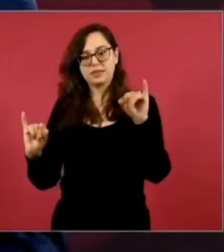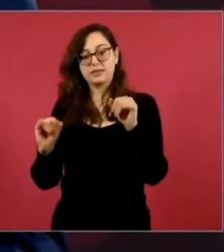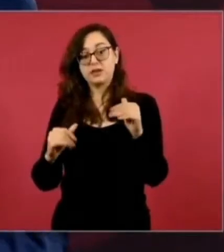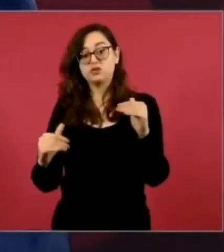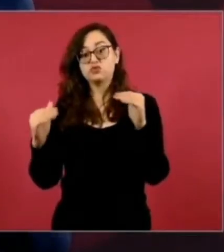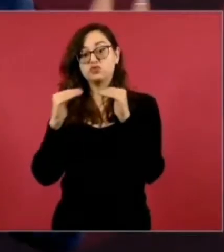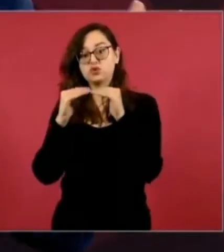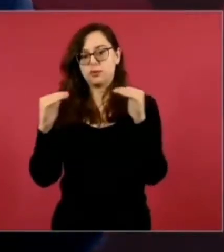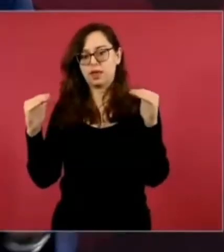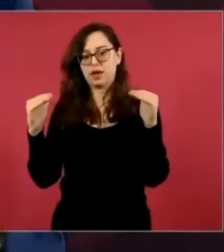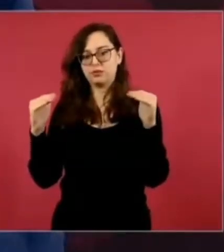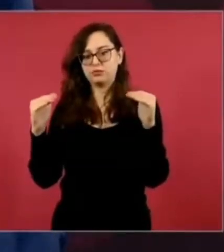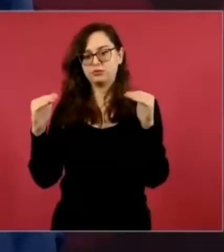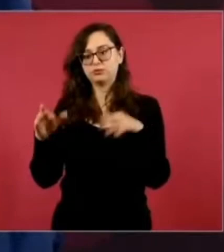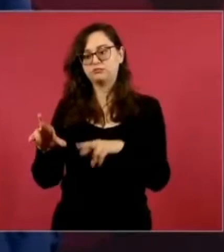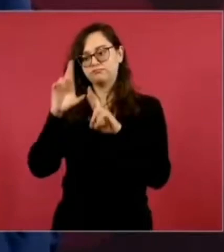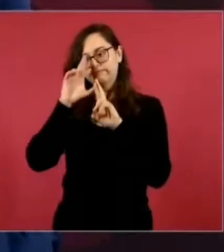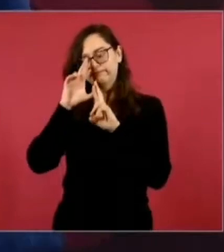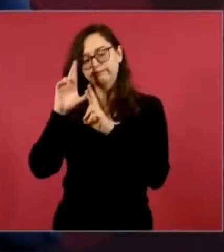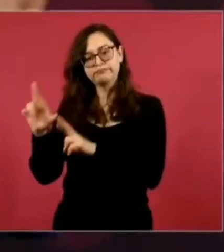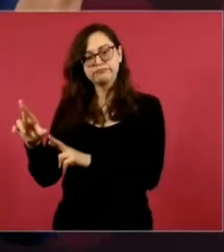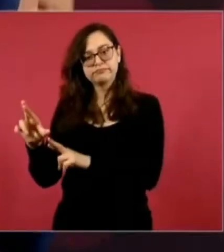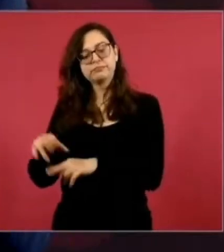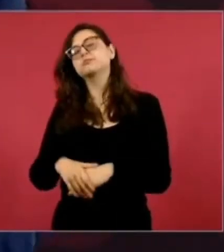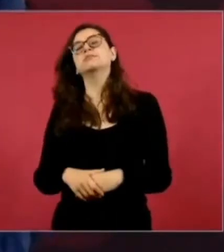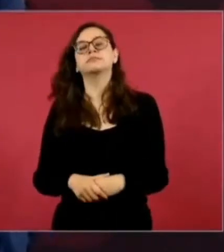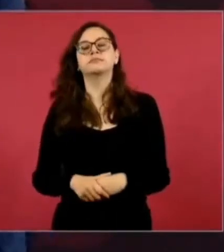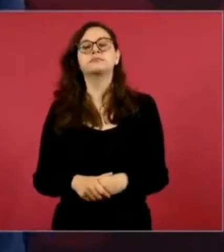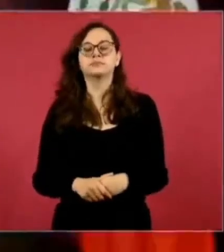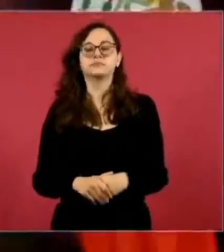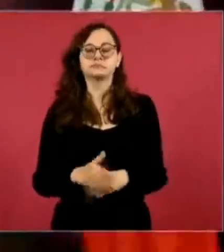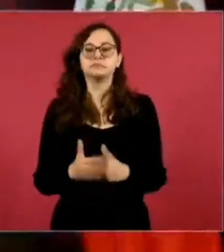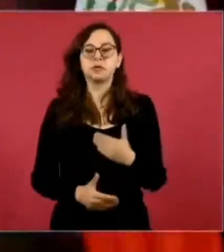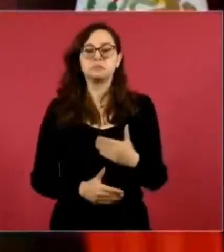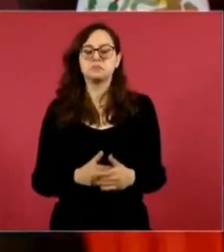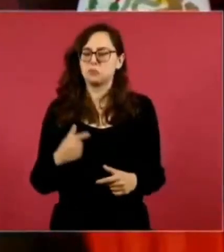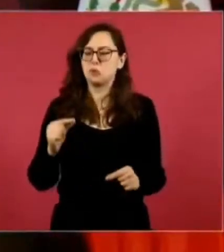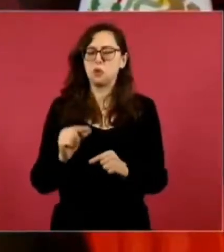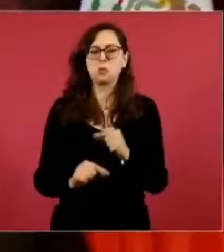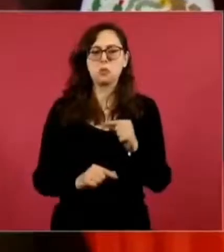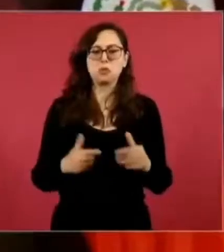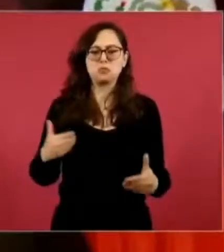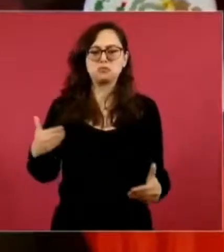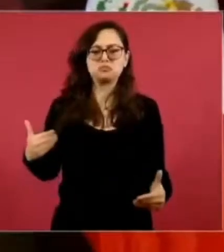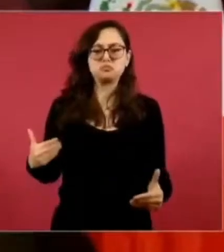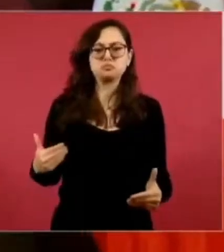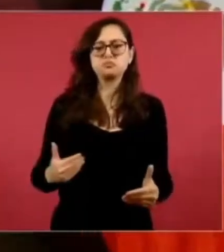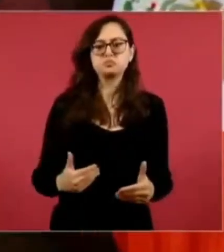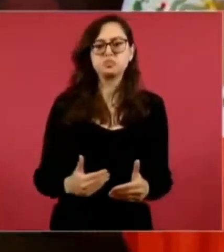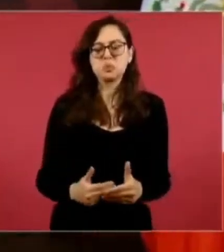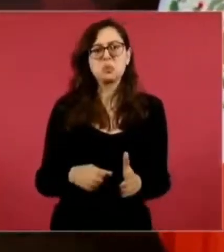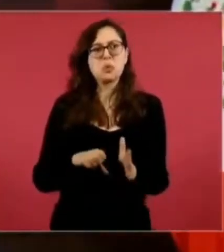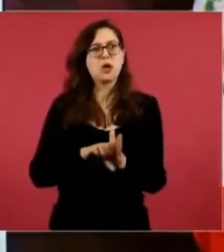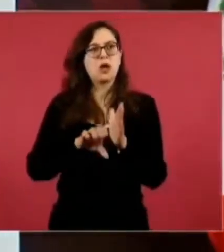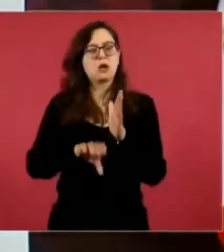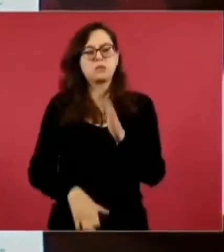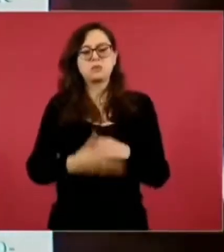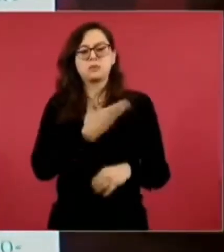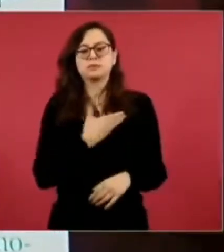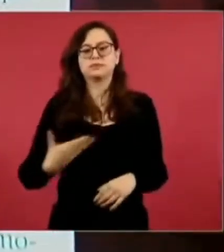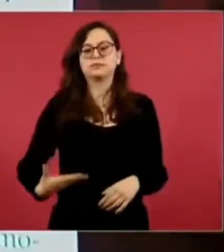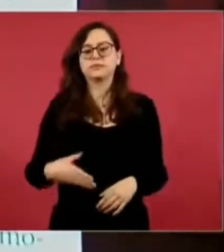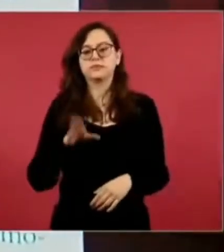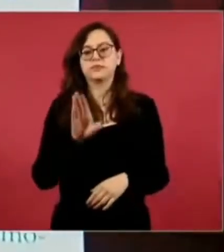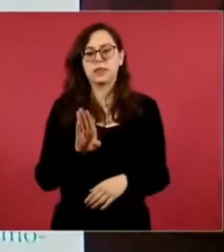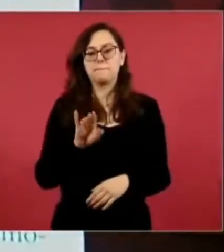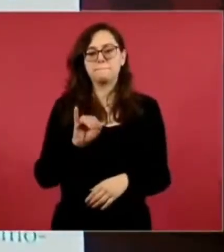Y hay avances muy importantes. Les comentaba de que el presidente Biden,